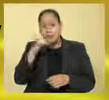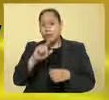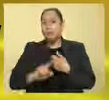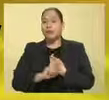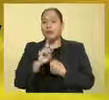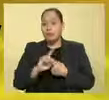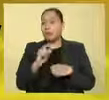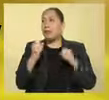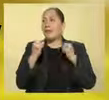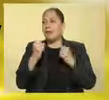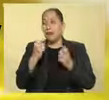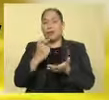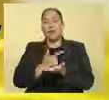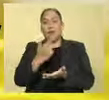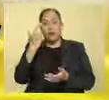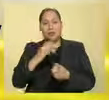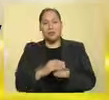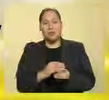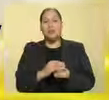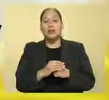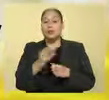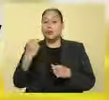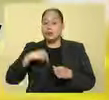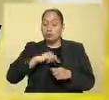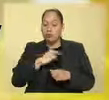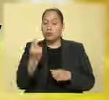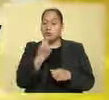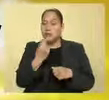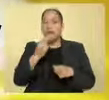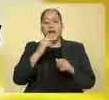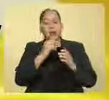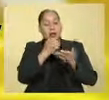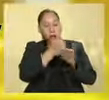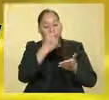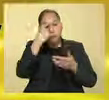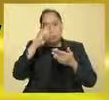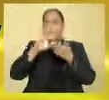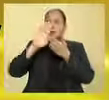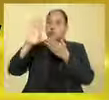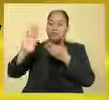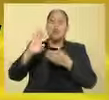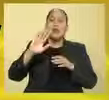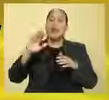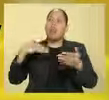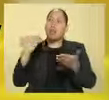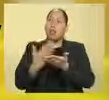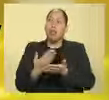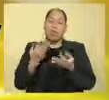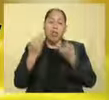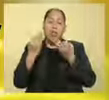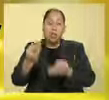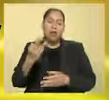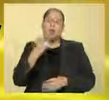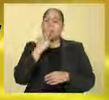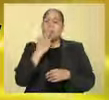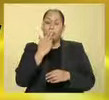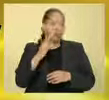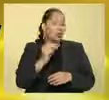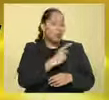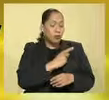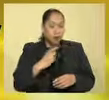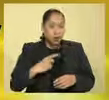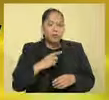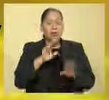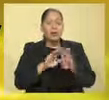problema fuerte y sobre todo pues hay que trabajar en la prevención para que los niños no caigan en el consumo claro, del tabaco por porque